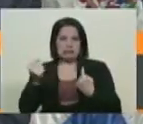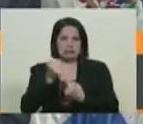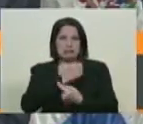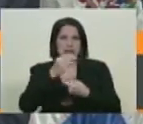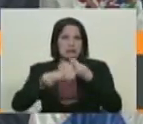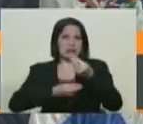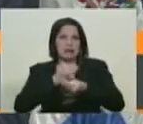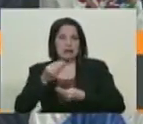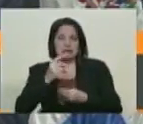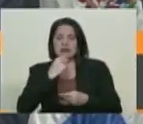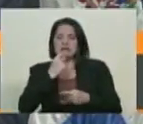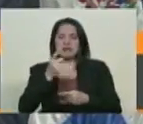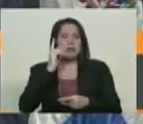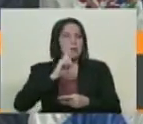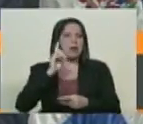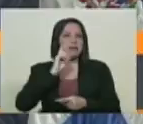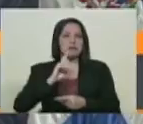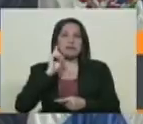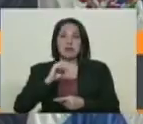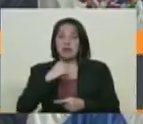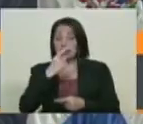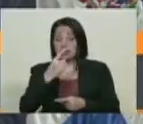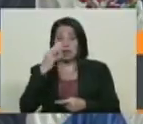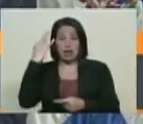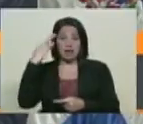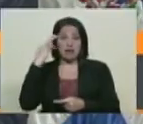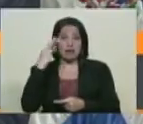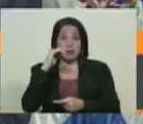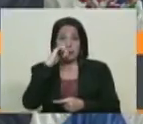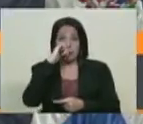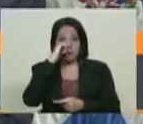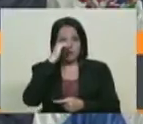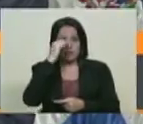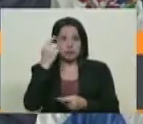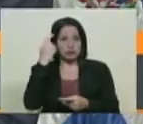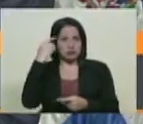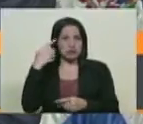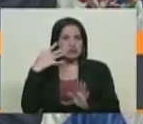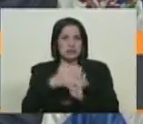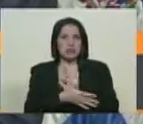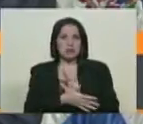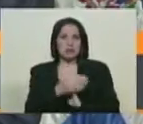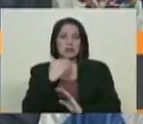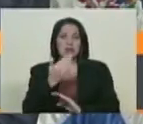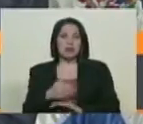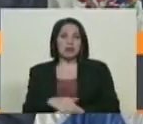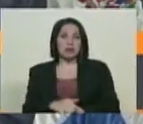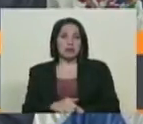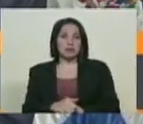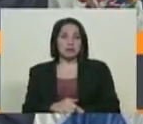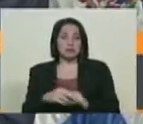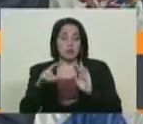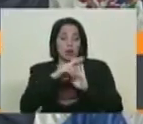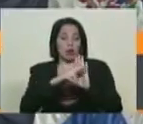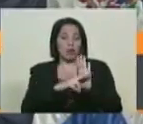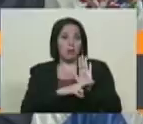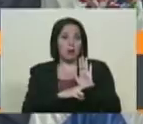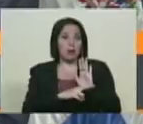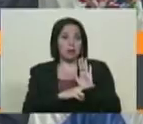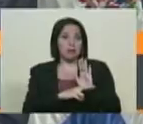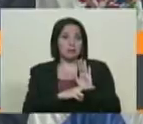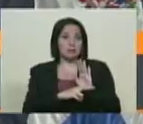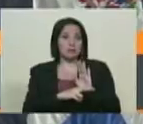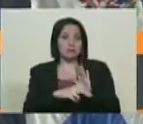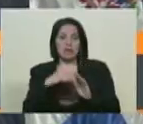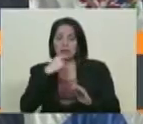esas mentiras perpetradas hoy por esta señora exfiscala, que eso no sirve para nada, usted lo sabe, porque las normas de la Haya impiden que un